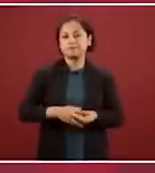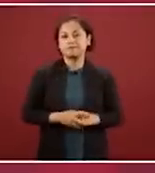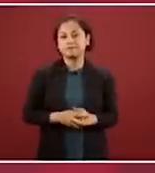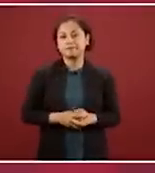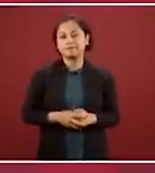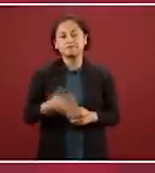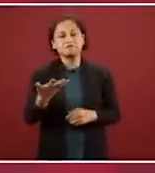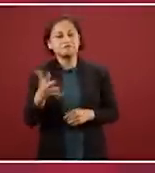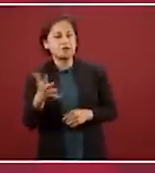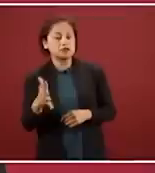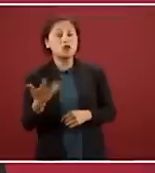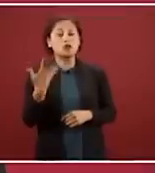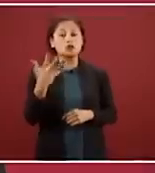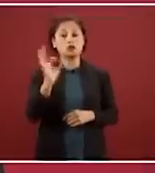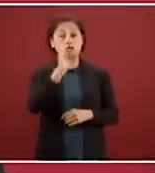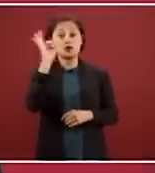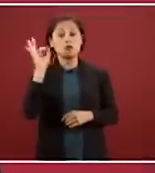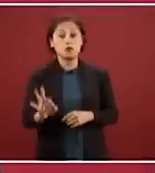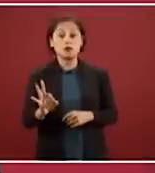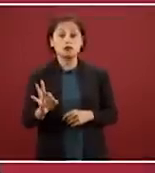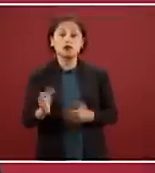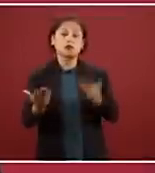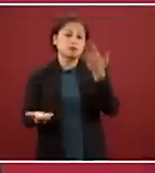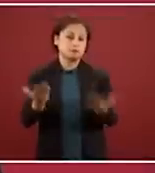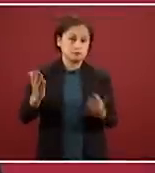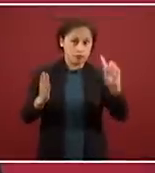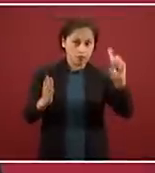en alrededor del 5% con relación al dólar.